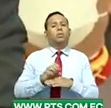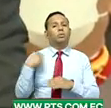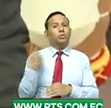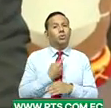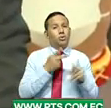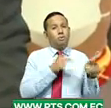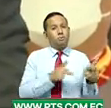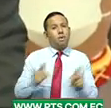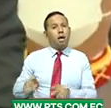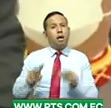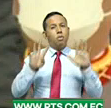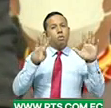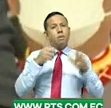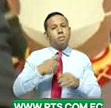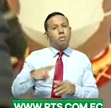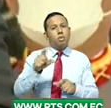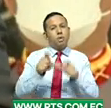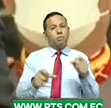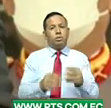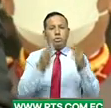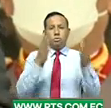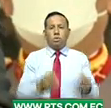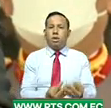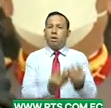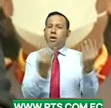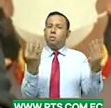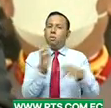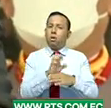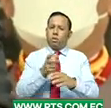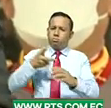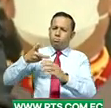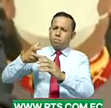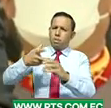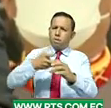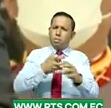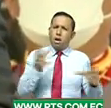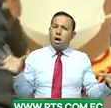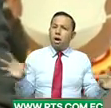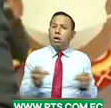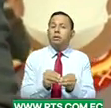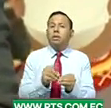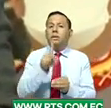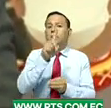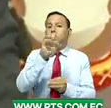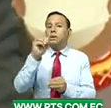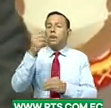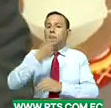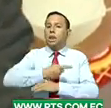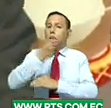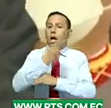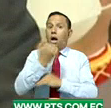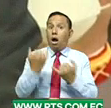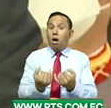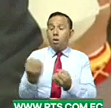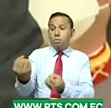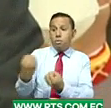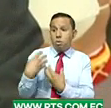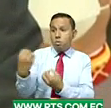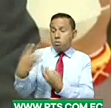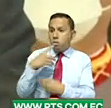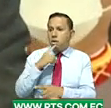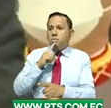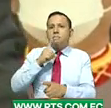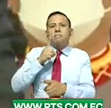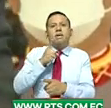9 millones de ecuatorianos vacunados en 100 días, reporta indicadores de liderazgo